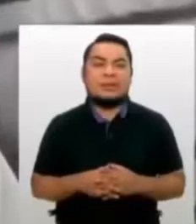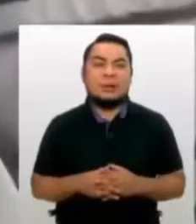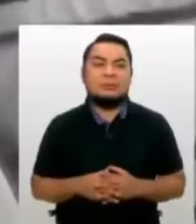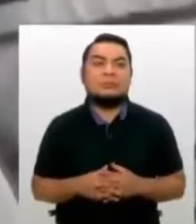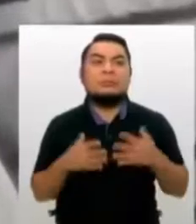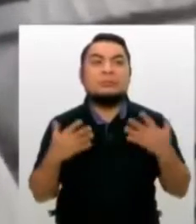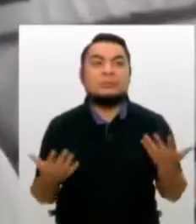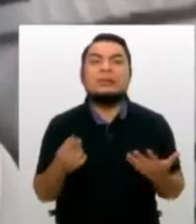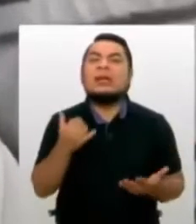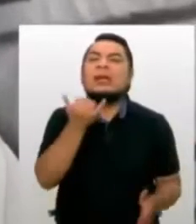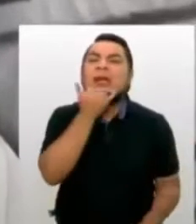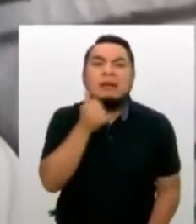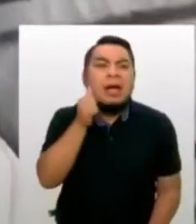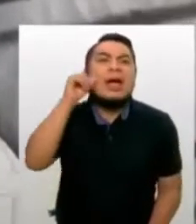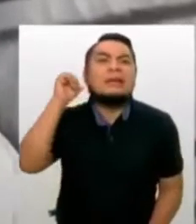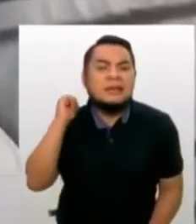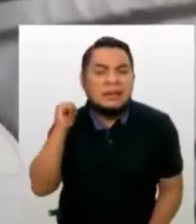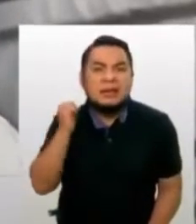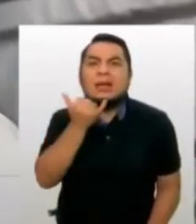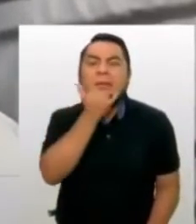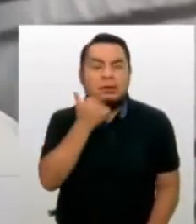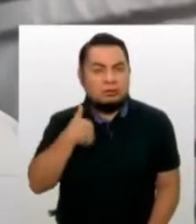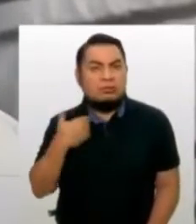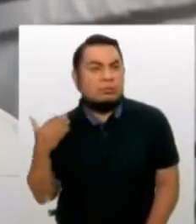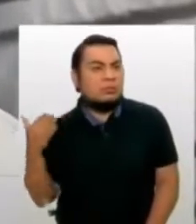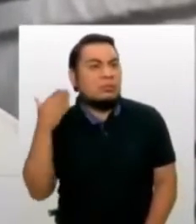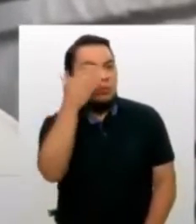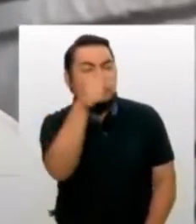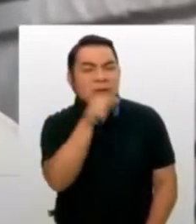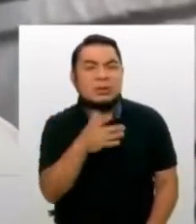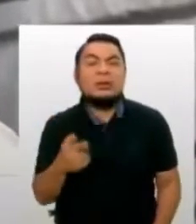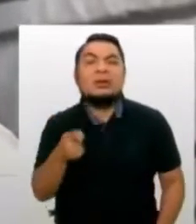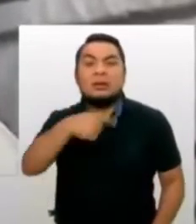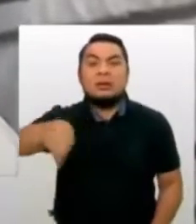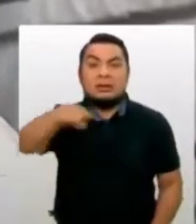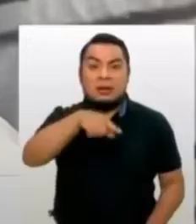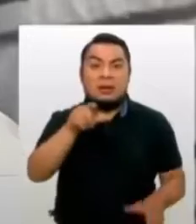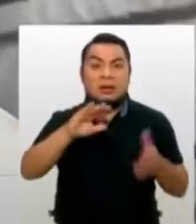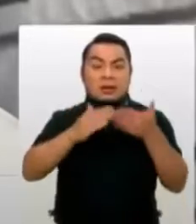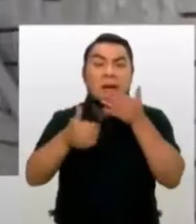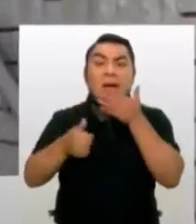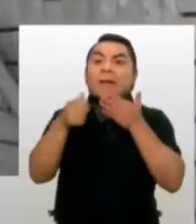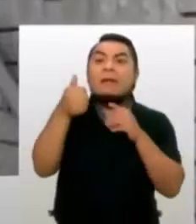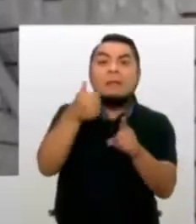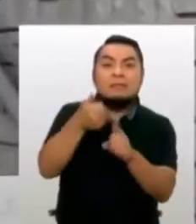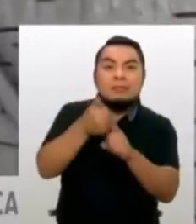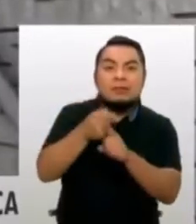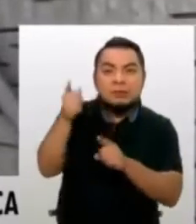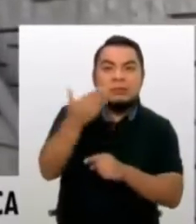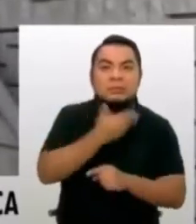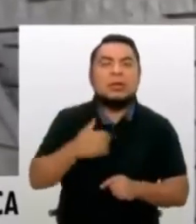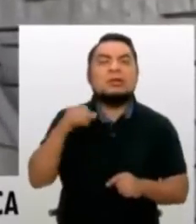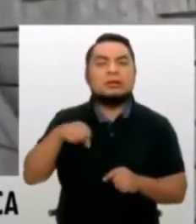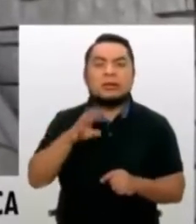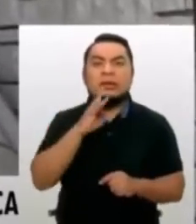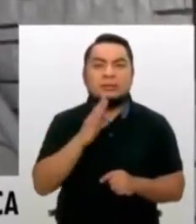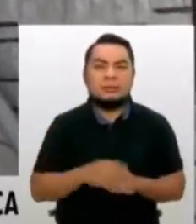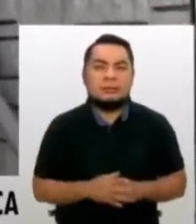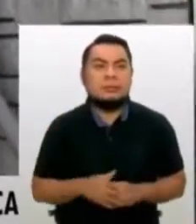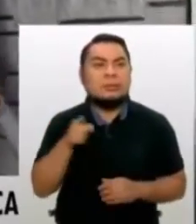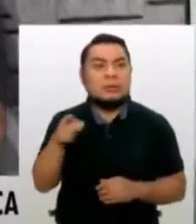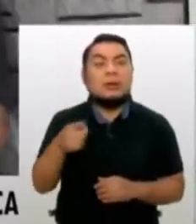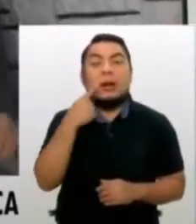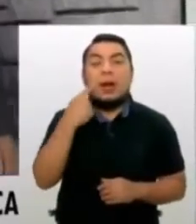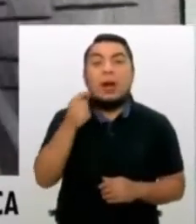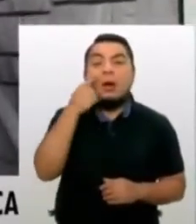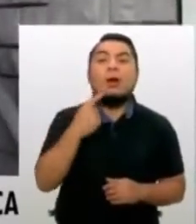Hoy amigos de Publicontadores, el día de hoy los periodistas de Cuarto Poder han hecho una grave acusación donde